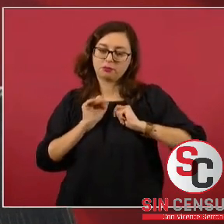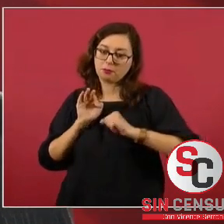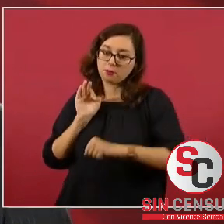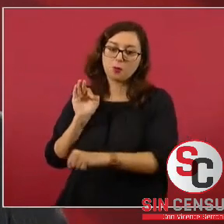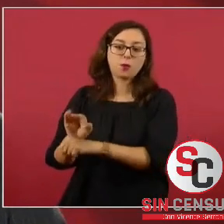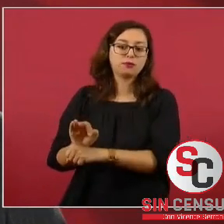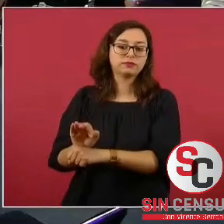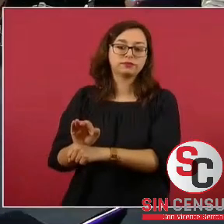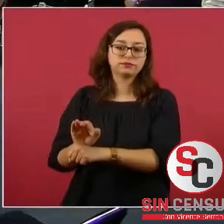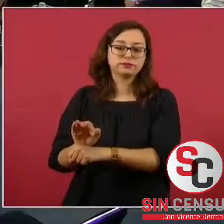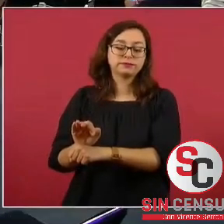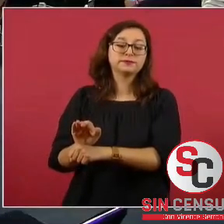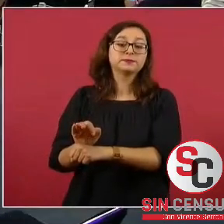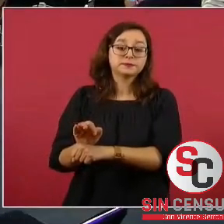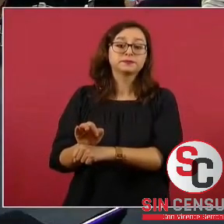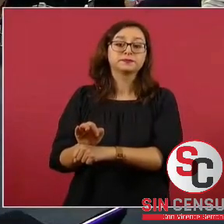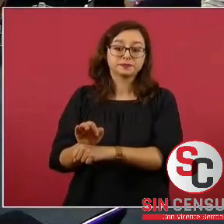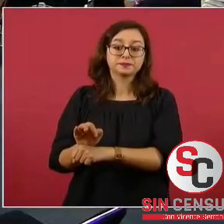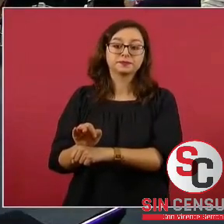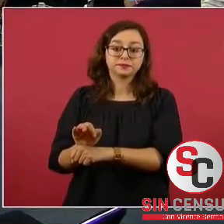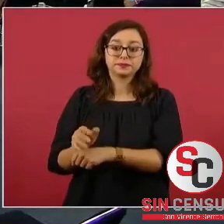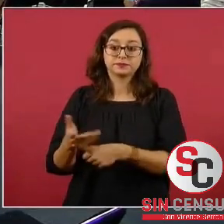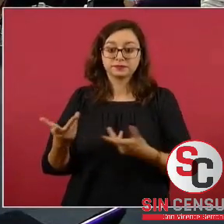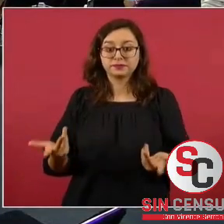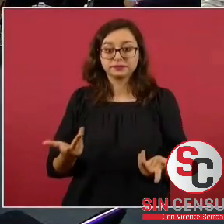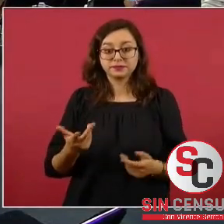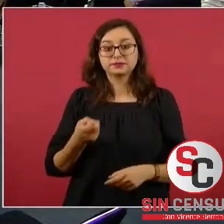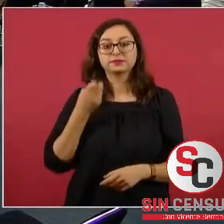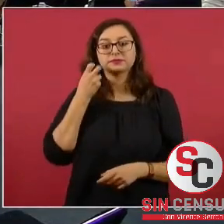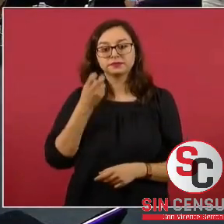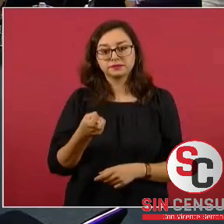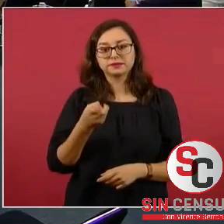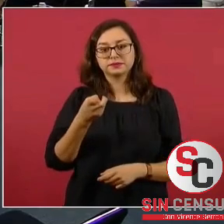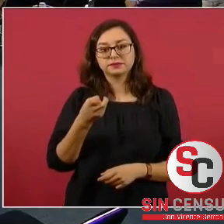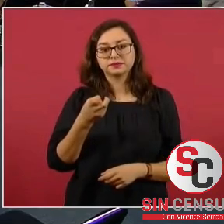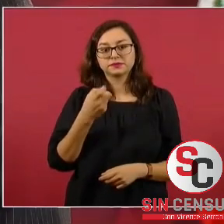Y eso es lo que ya no se aplicaba